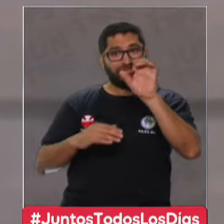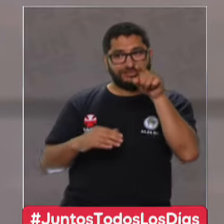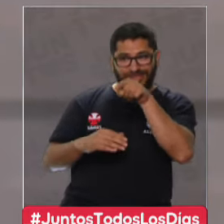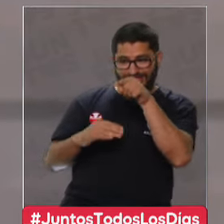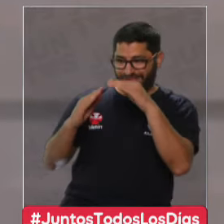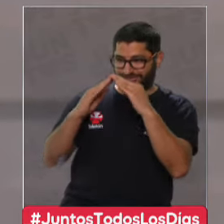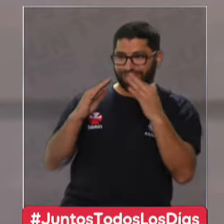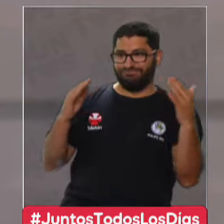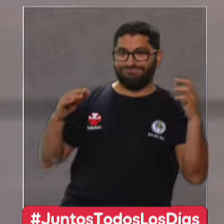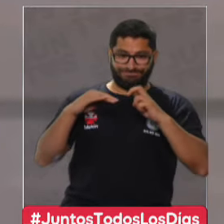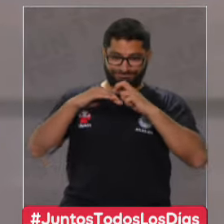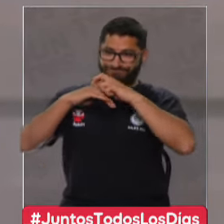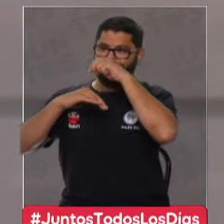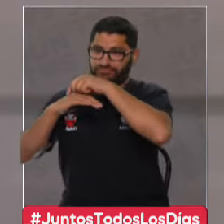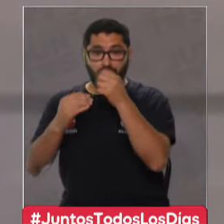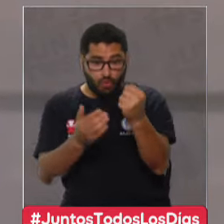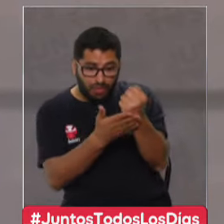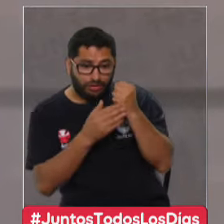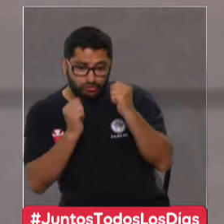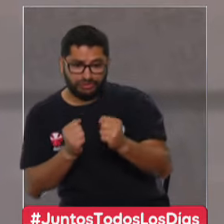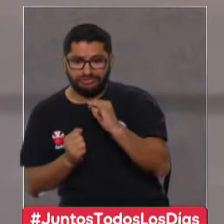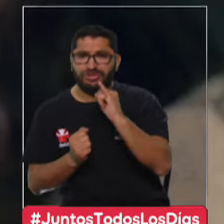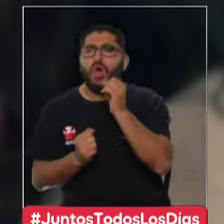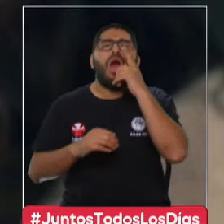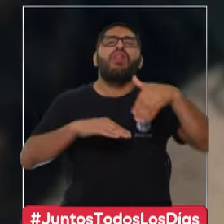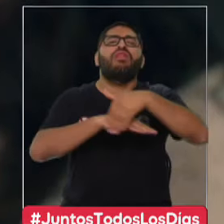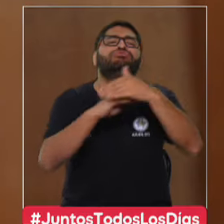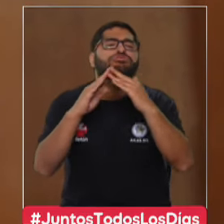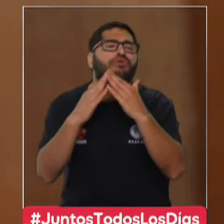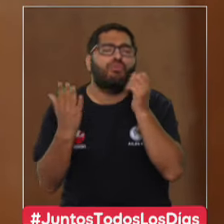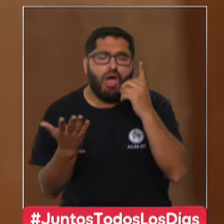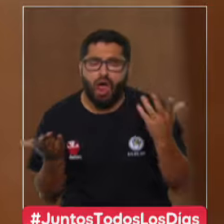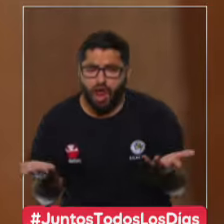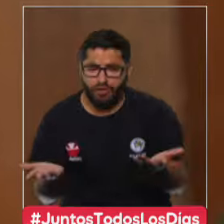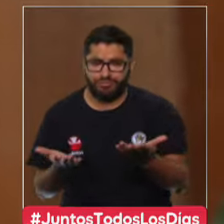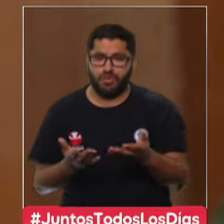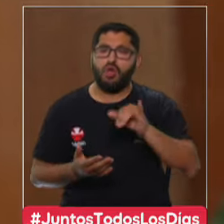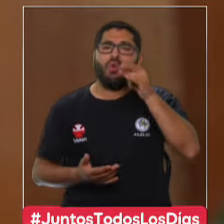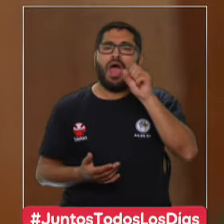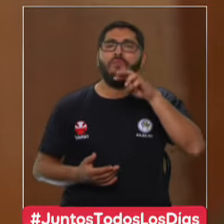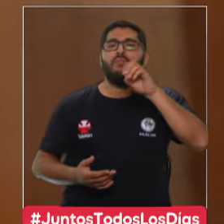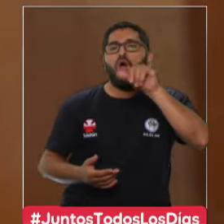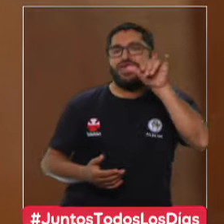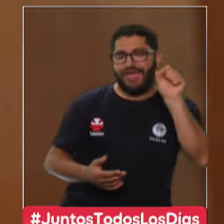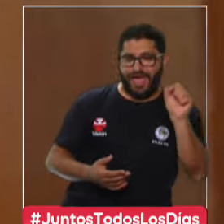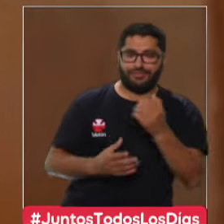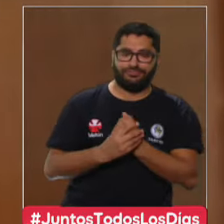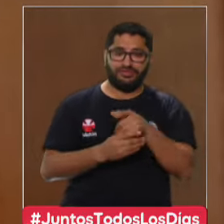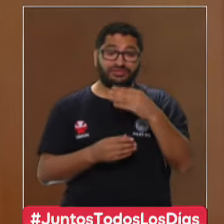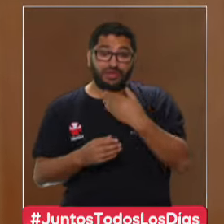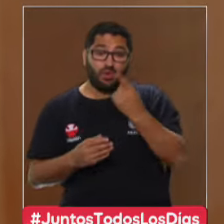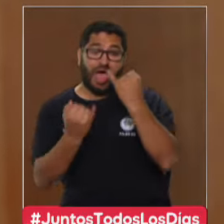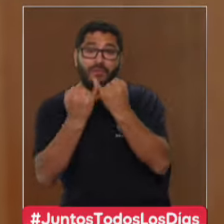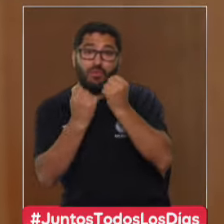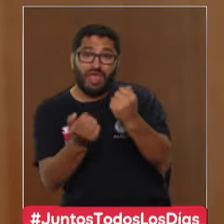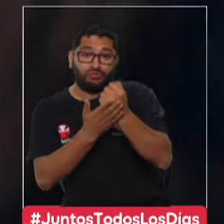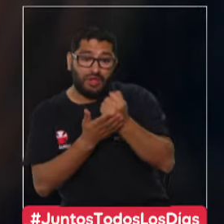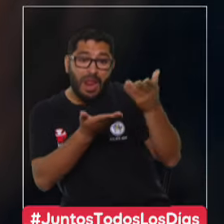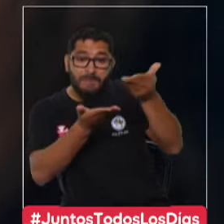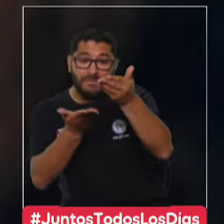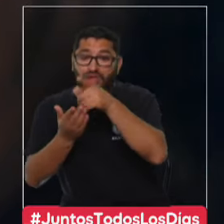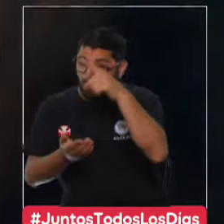podrías ayudar? Sí, sí puedo. ¿Cuál es la dirección? Juan Moya. Tengo un amigo que nos puede ayudar harto. ¿Tú crees que lo